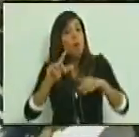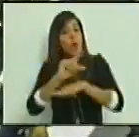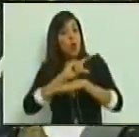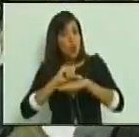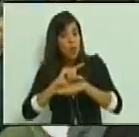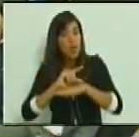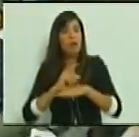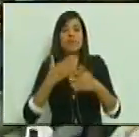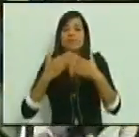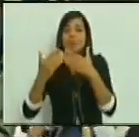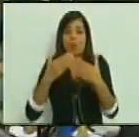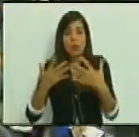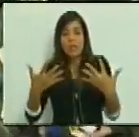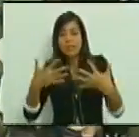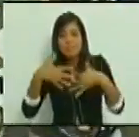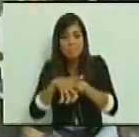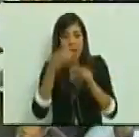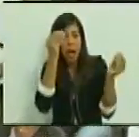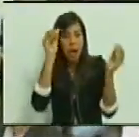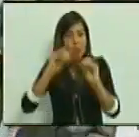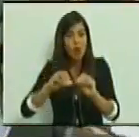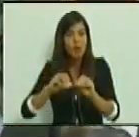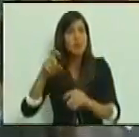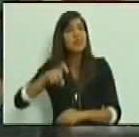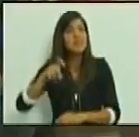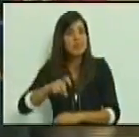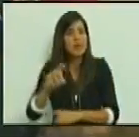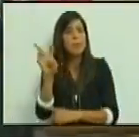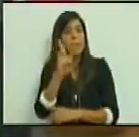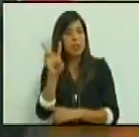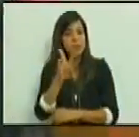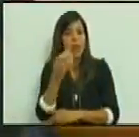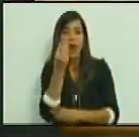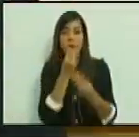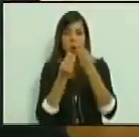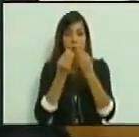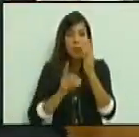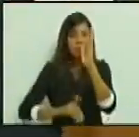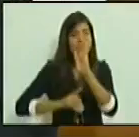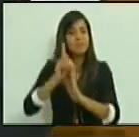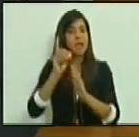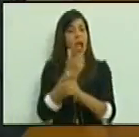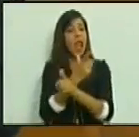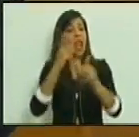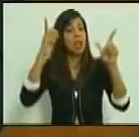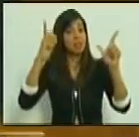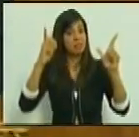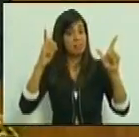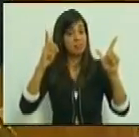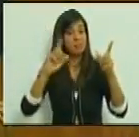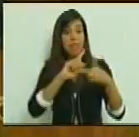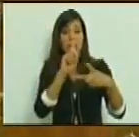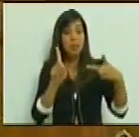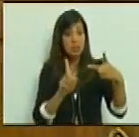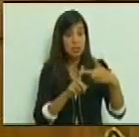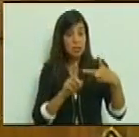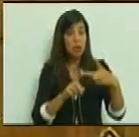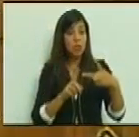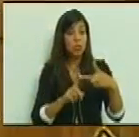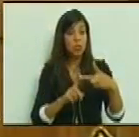que sea necesario para garantizar la soberanía agroalimentaria del país. En segundo lugar, romper